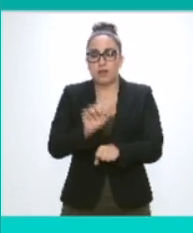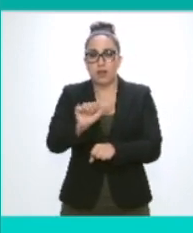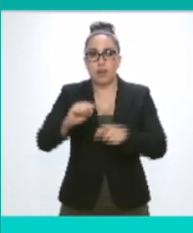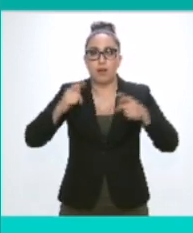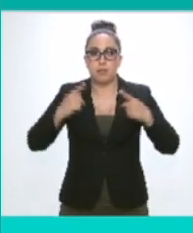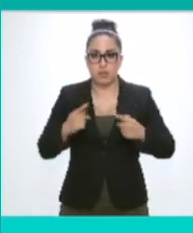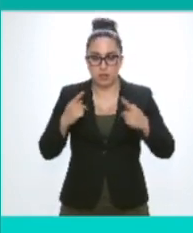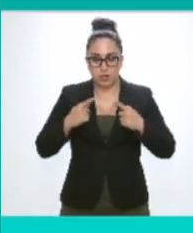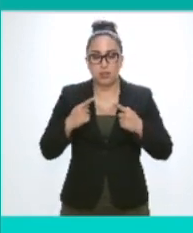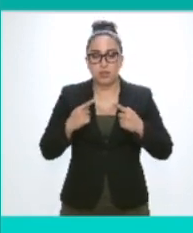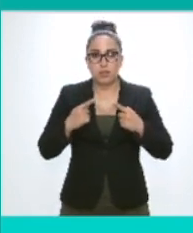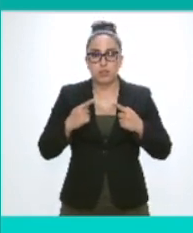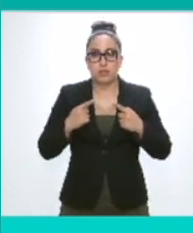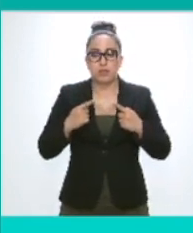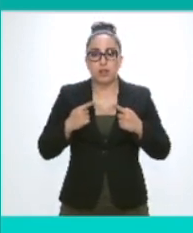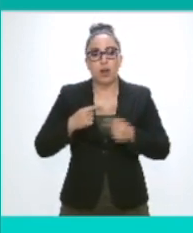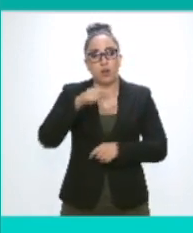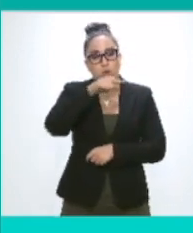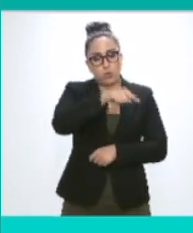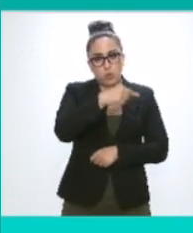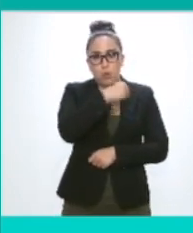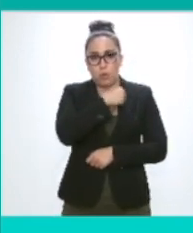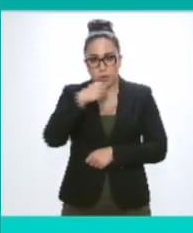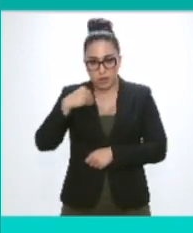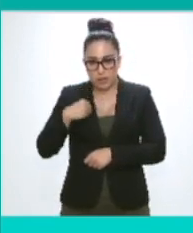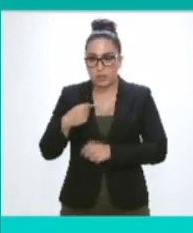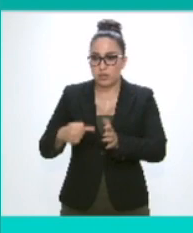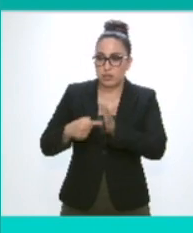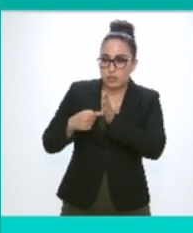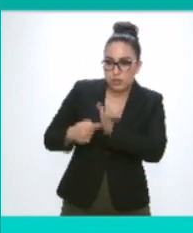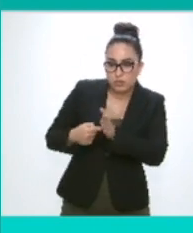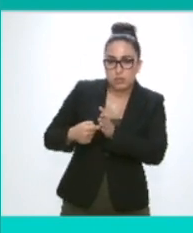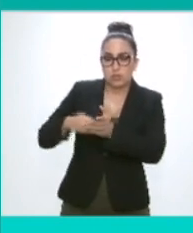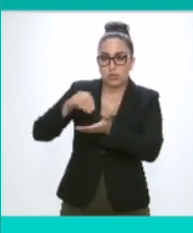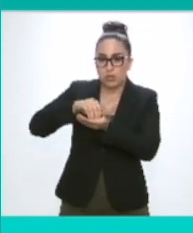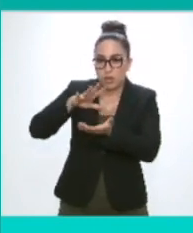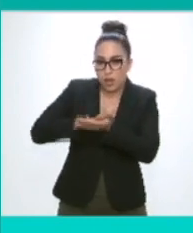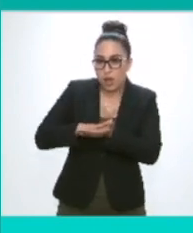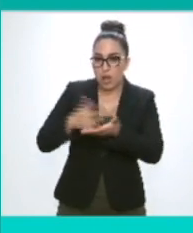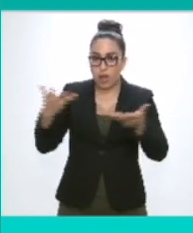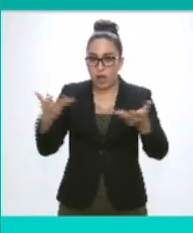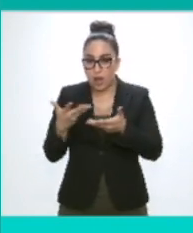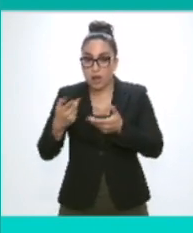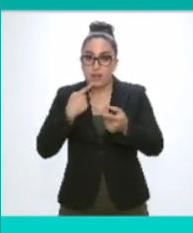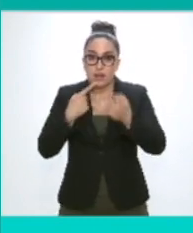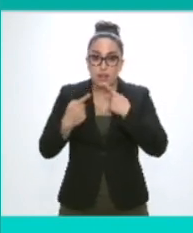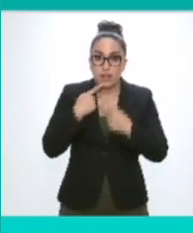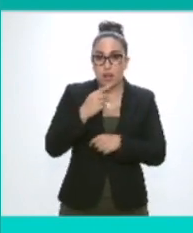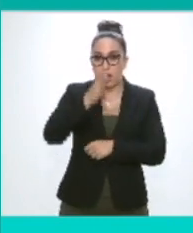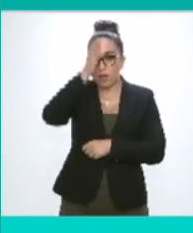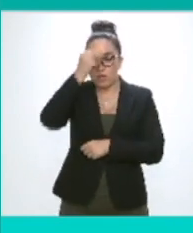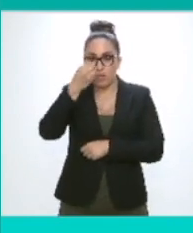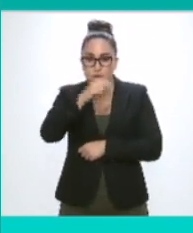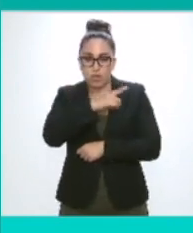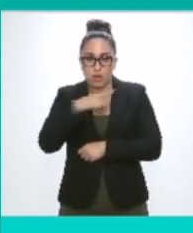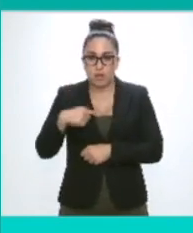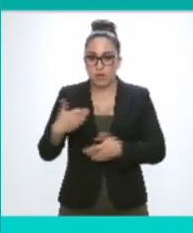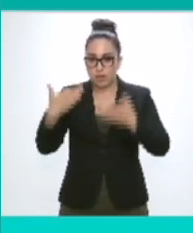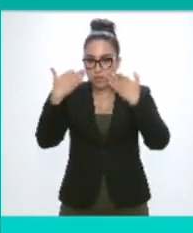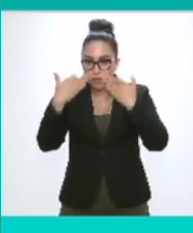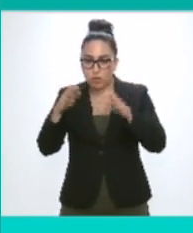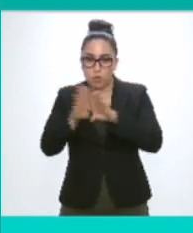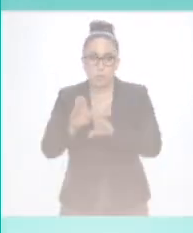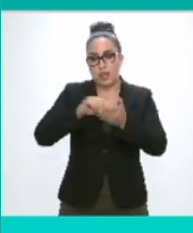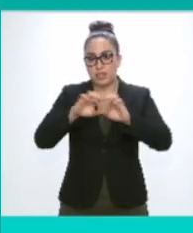y protección ciudadana tiene la obligación de documentar cualquier tipo de acción que lleve a cabo relacionada con la seguridad en